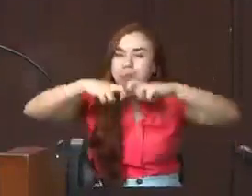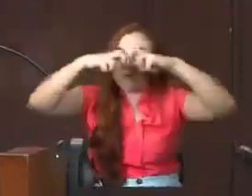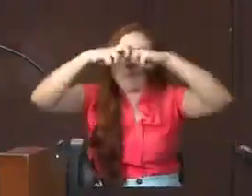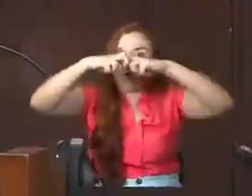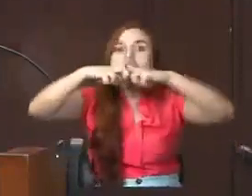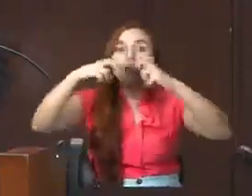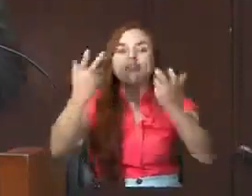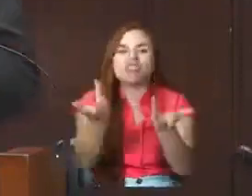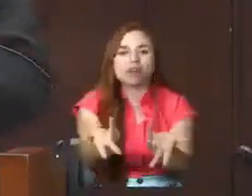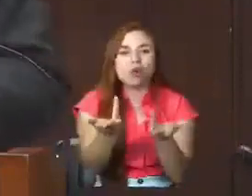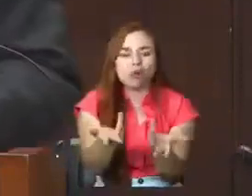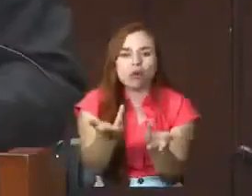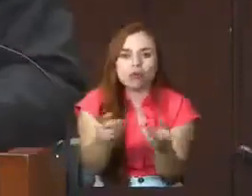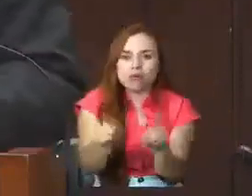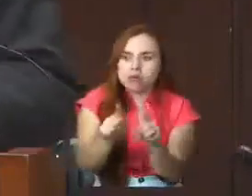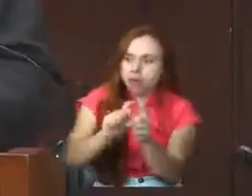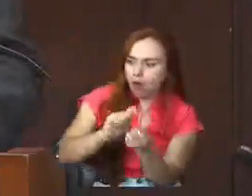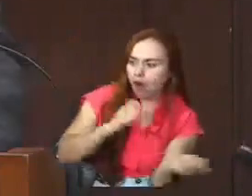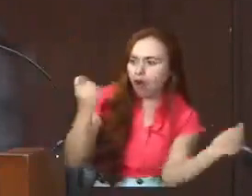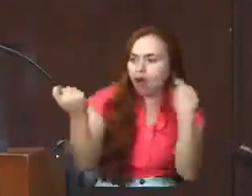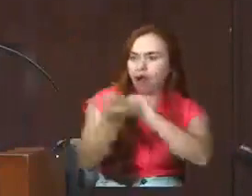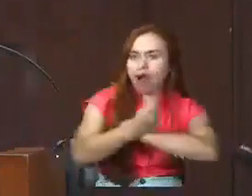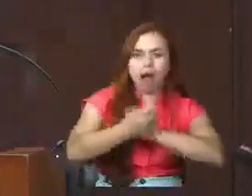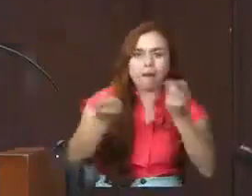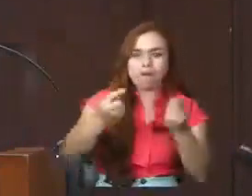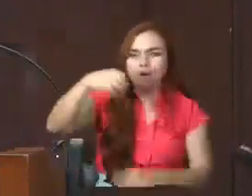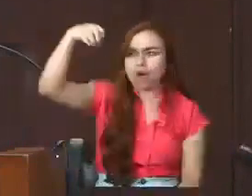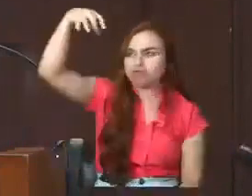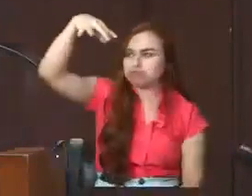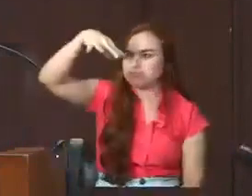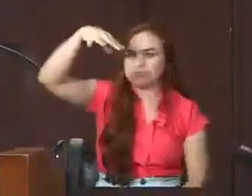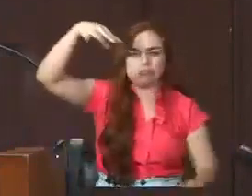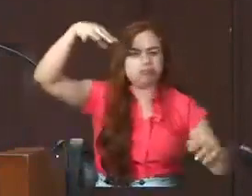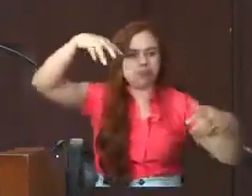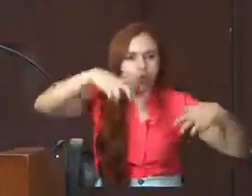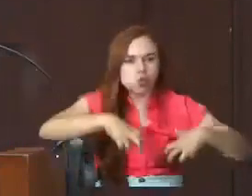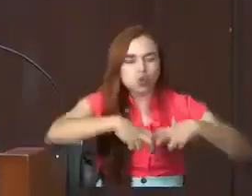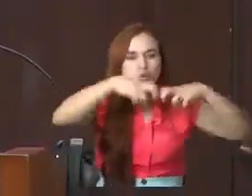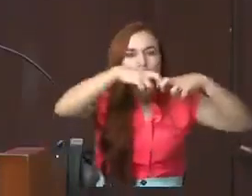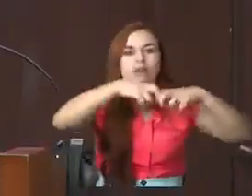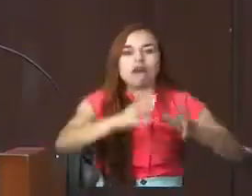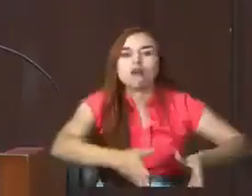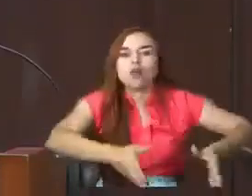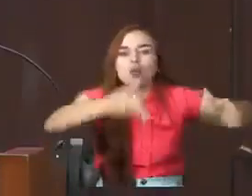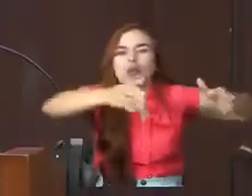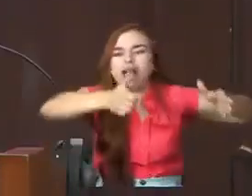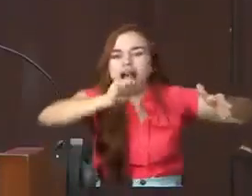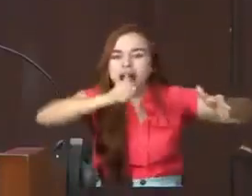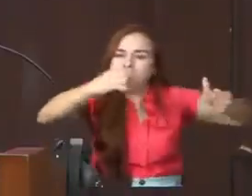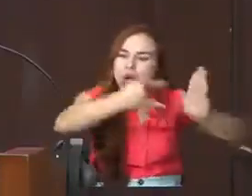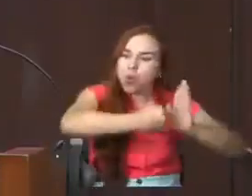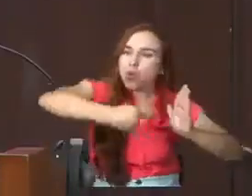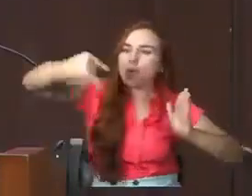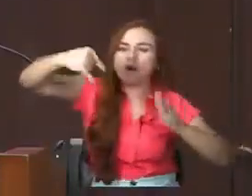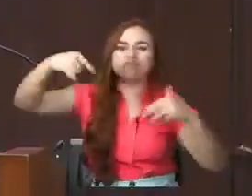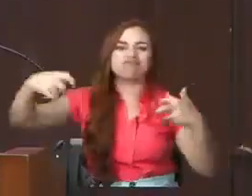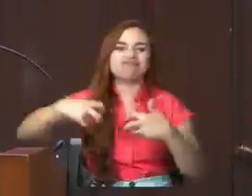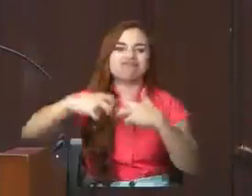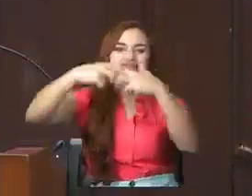en la transición energética. Entre las de carácter administrativo judicial menciono la